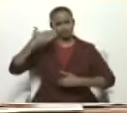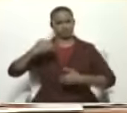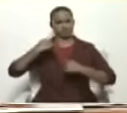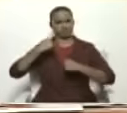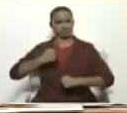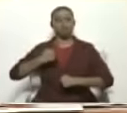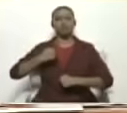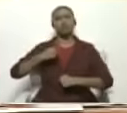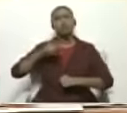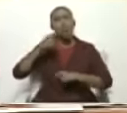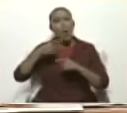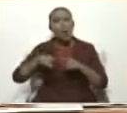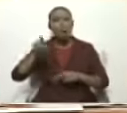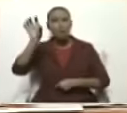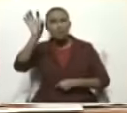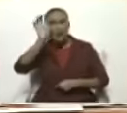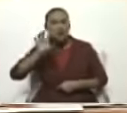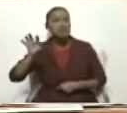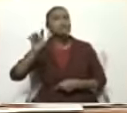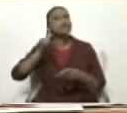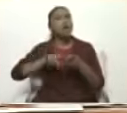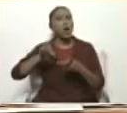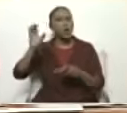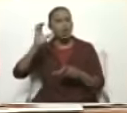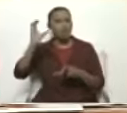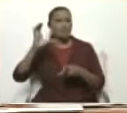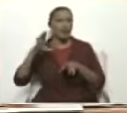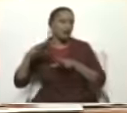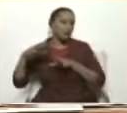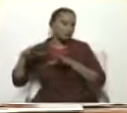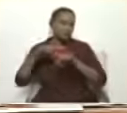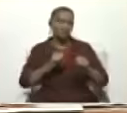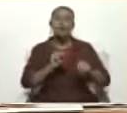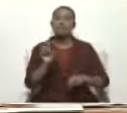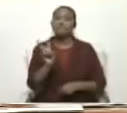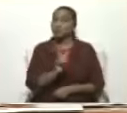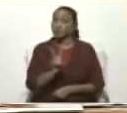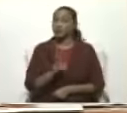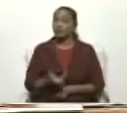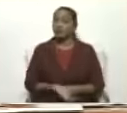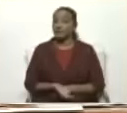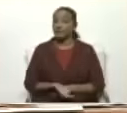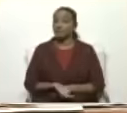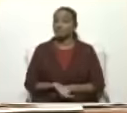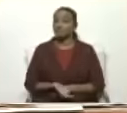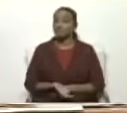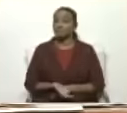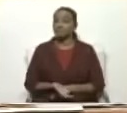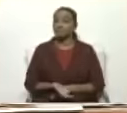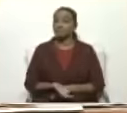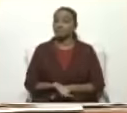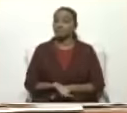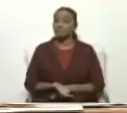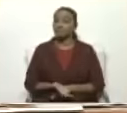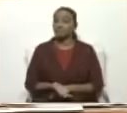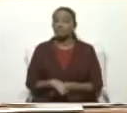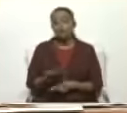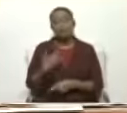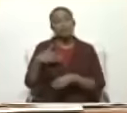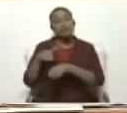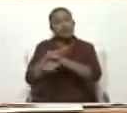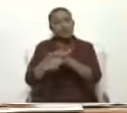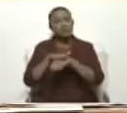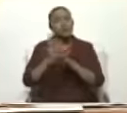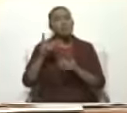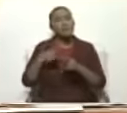con paramilitares colombianos. Así que este pueblo, y bueno, que yo creo, de verdad, perdóname, pero yo creo que